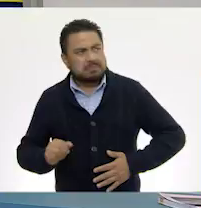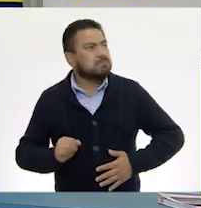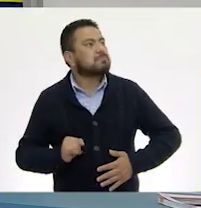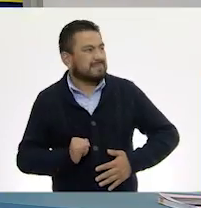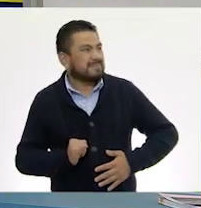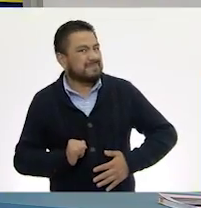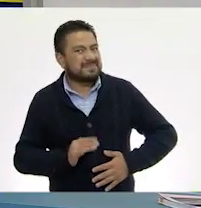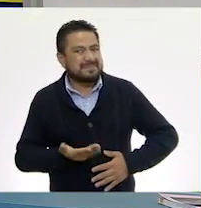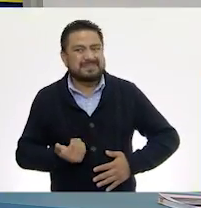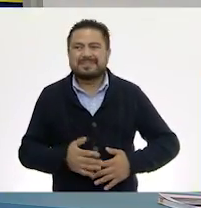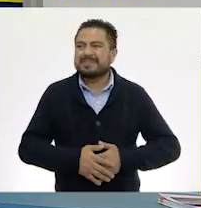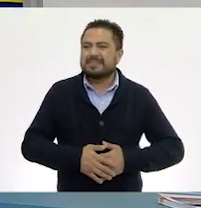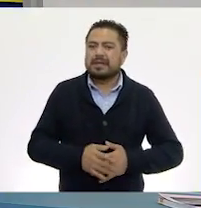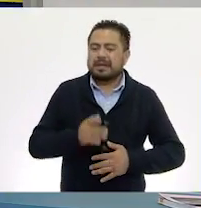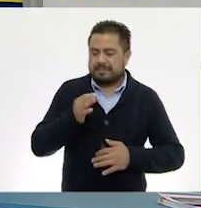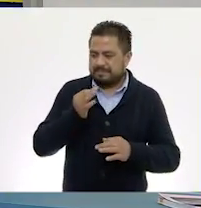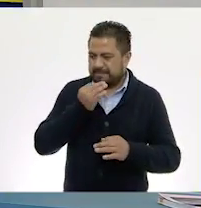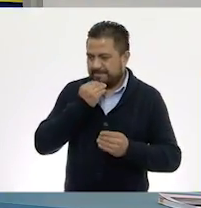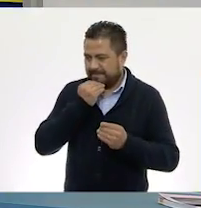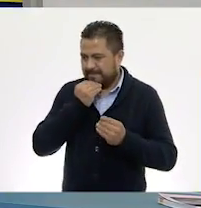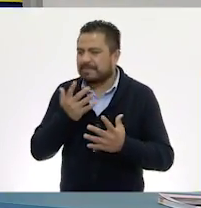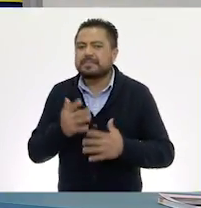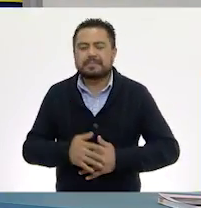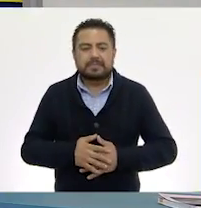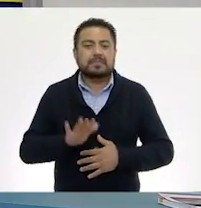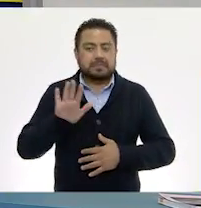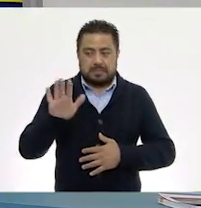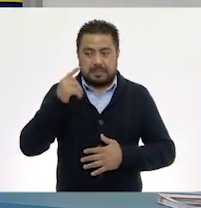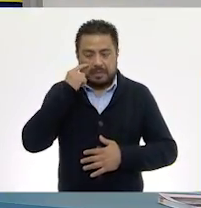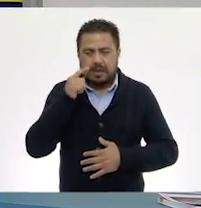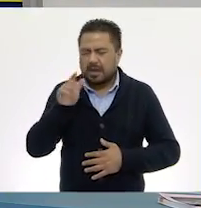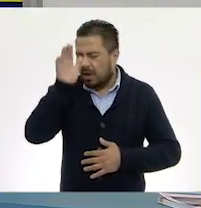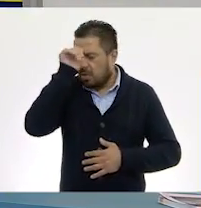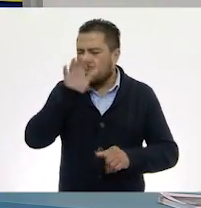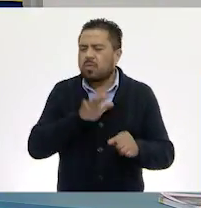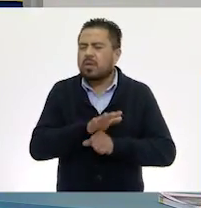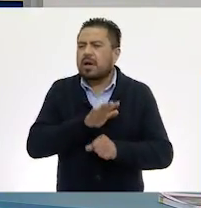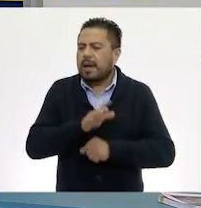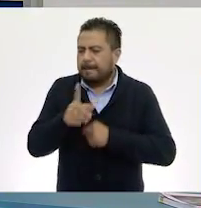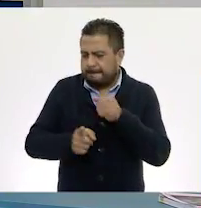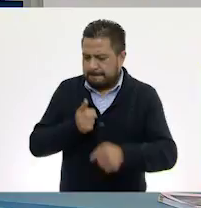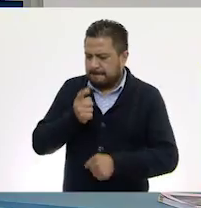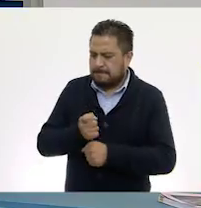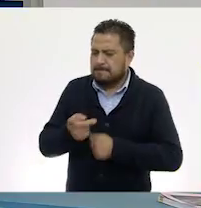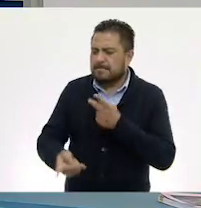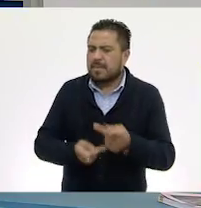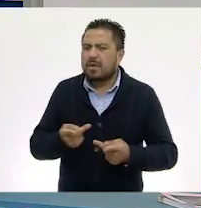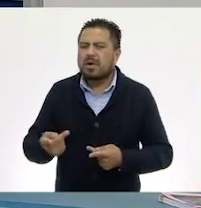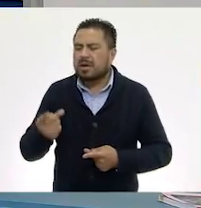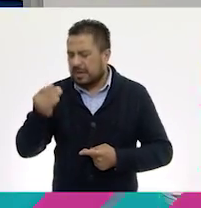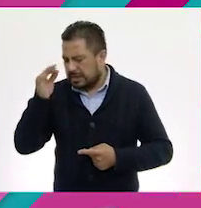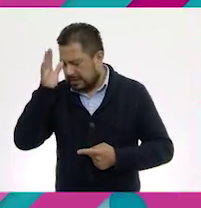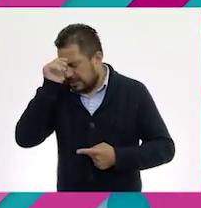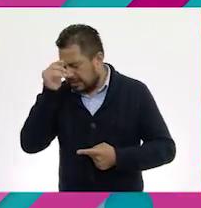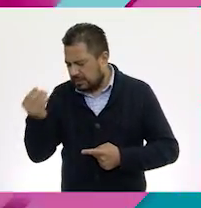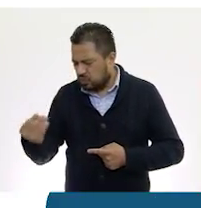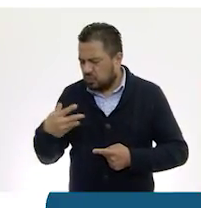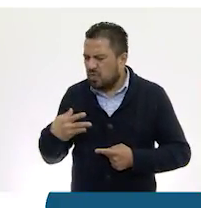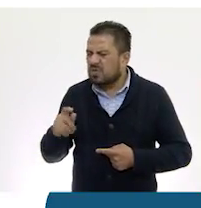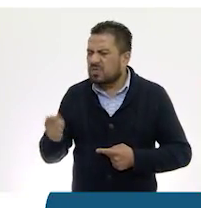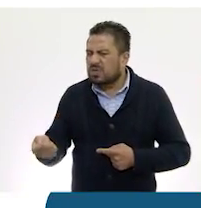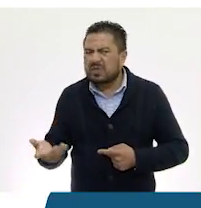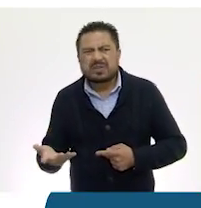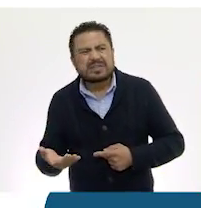Sí. Muy bien. Excelente. A ver, Ton, recuérdame cuál era la primera pregunta. Ay,